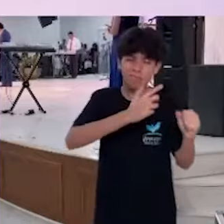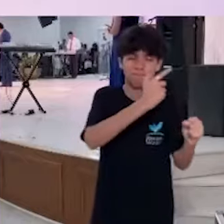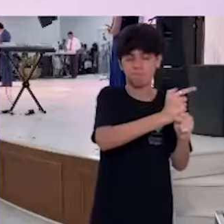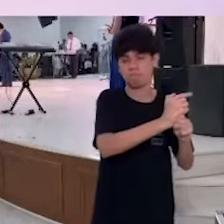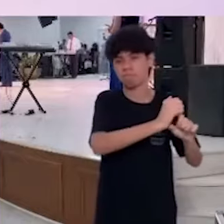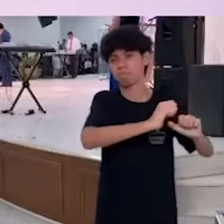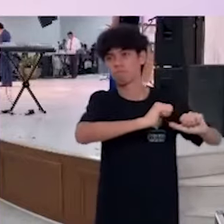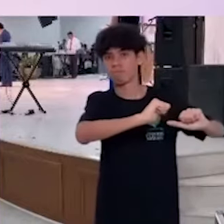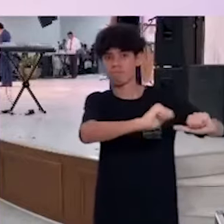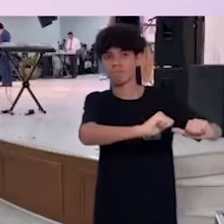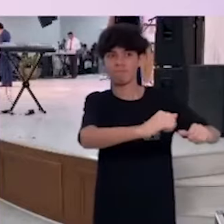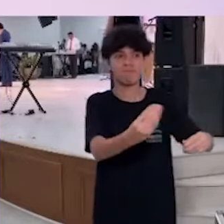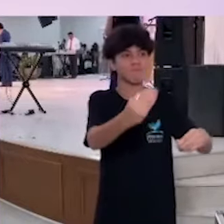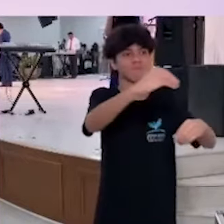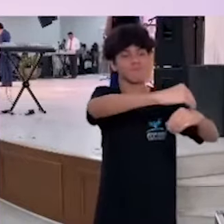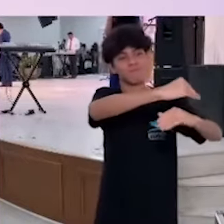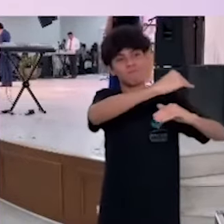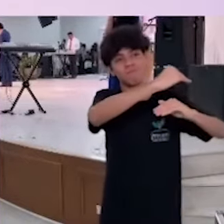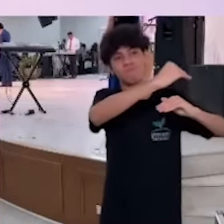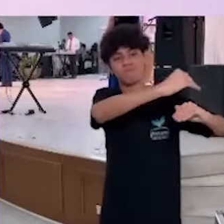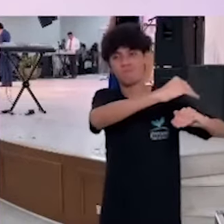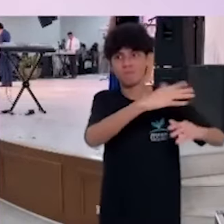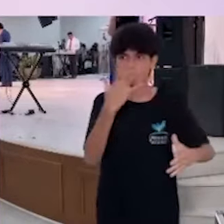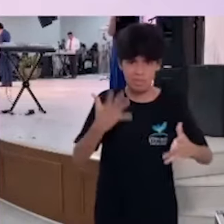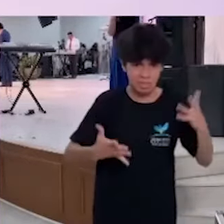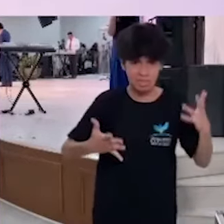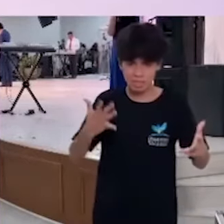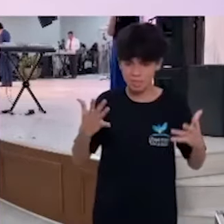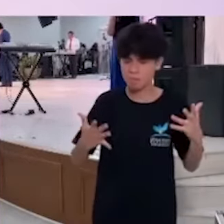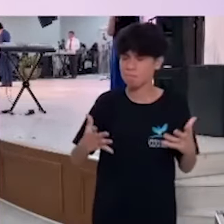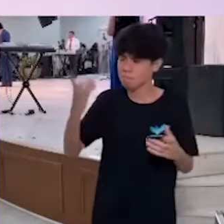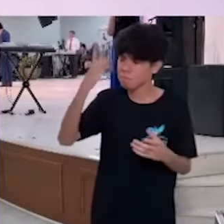para distinguir, Señor, lo bueno de lo malo.